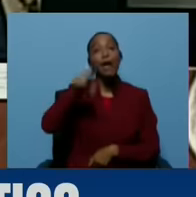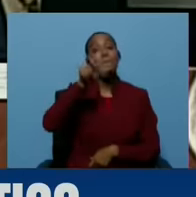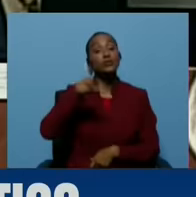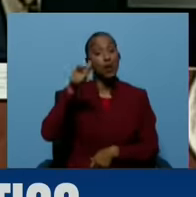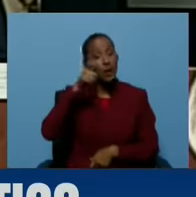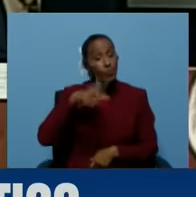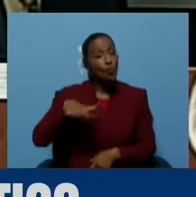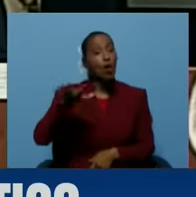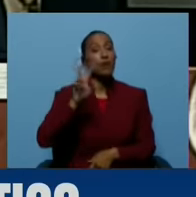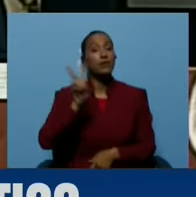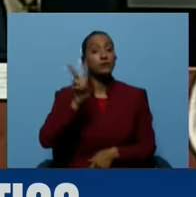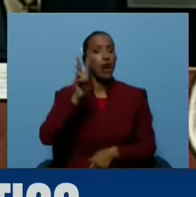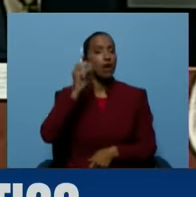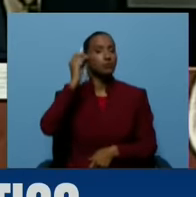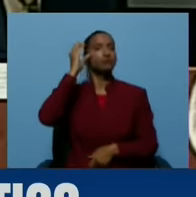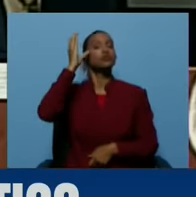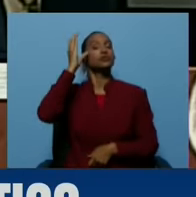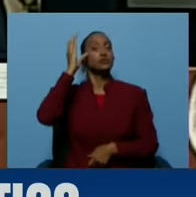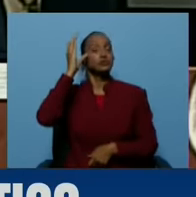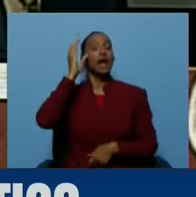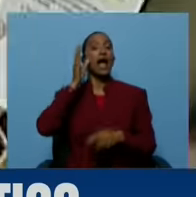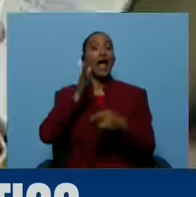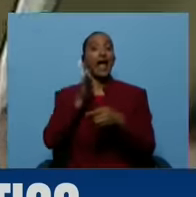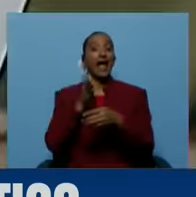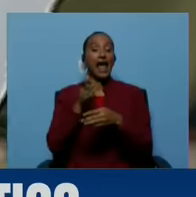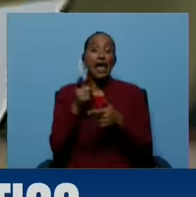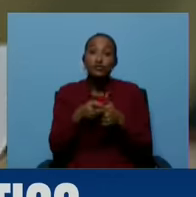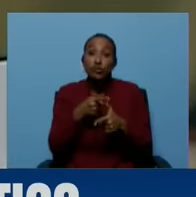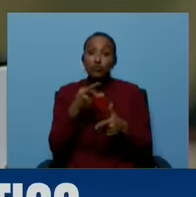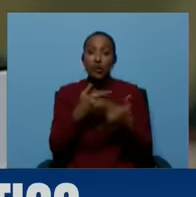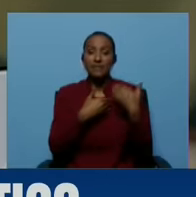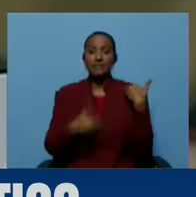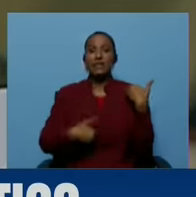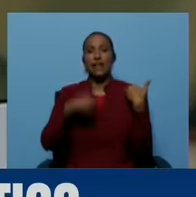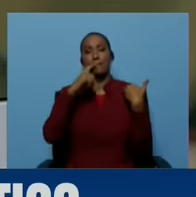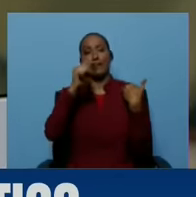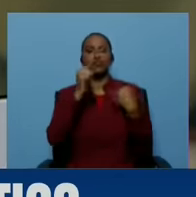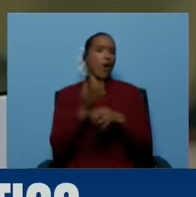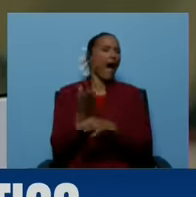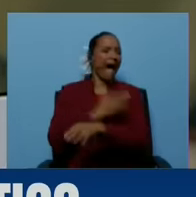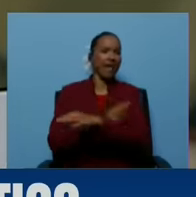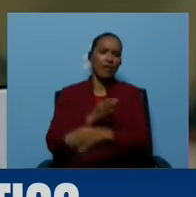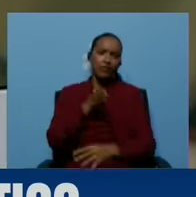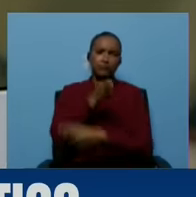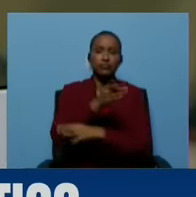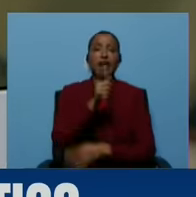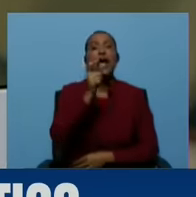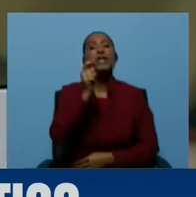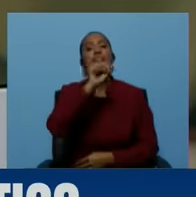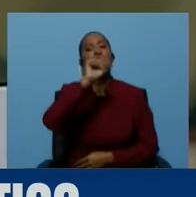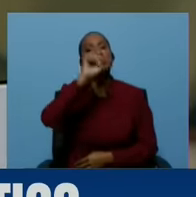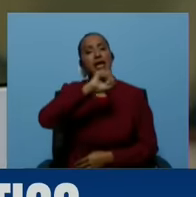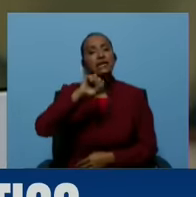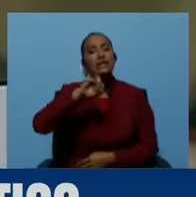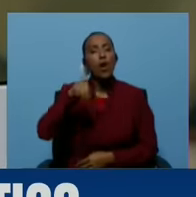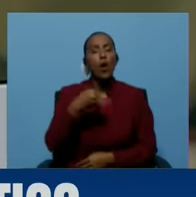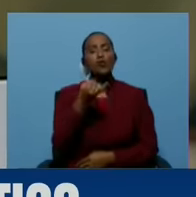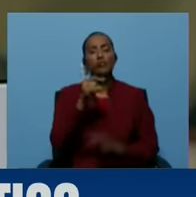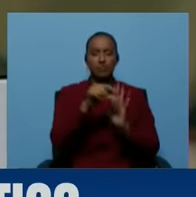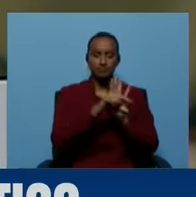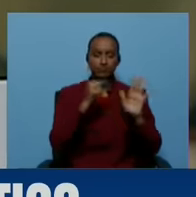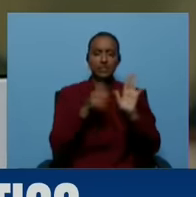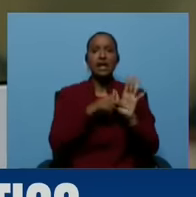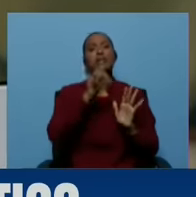presidente Nicolás Maduro acudió ante el TCJ en el marco del artículo 333, que